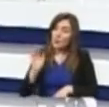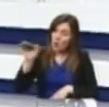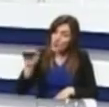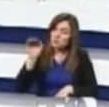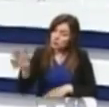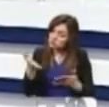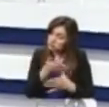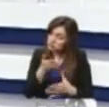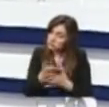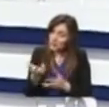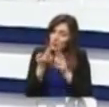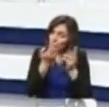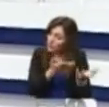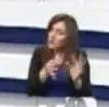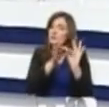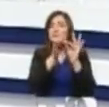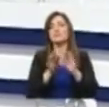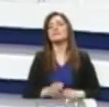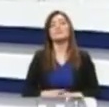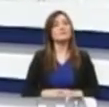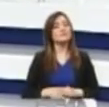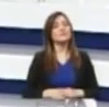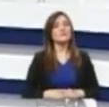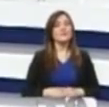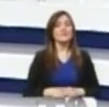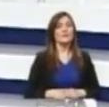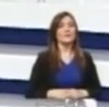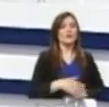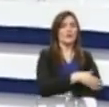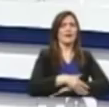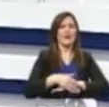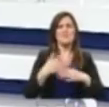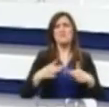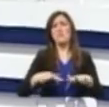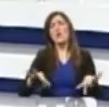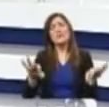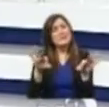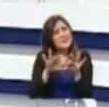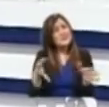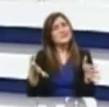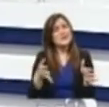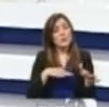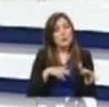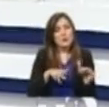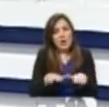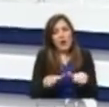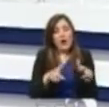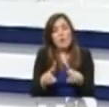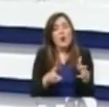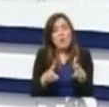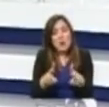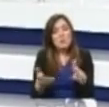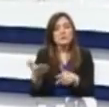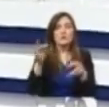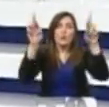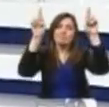que den respuesta a los vecinos del sector. Además, estas son calles estratégicas donde se ubica esta plataforma. Ojalá y